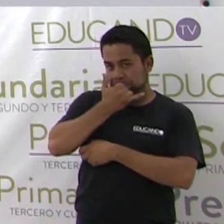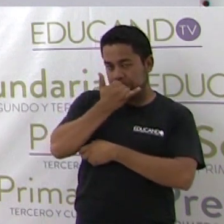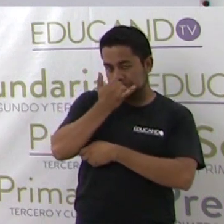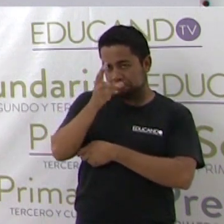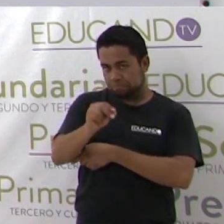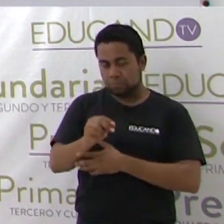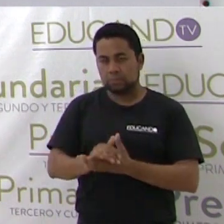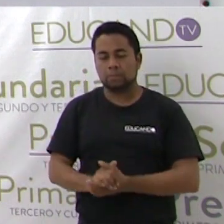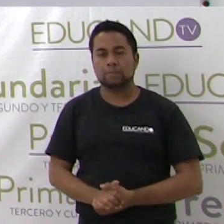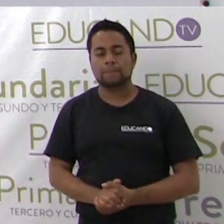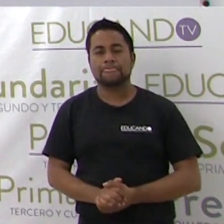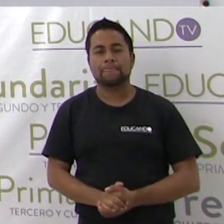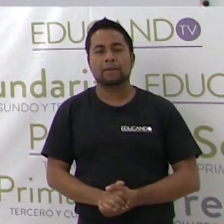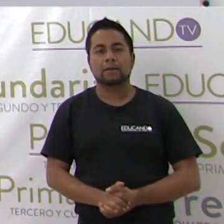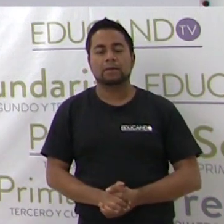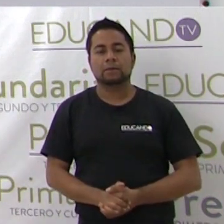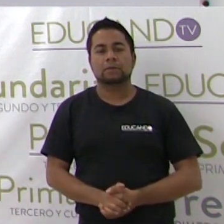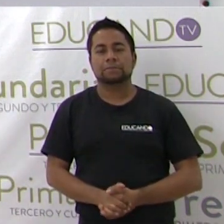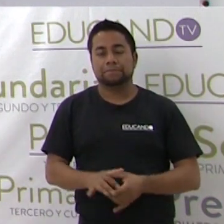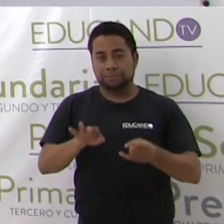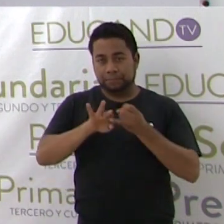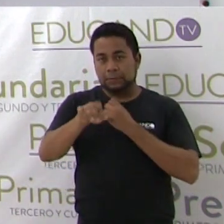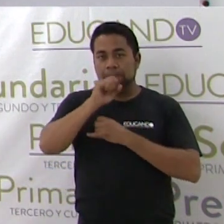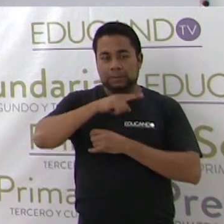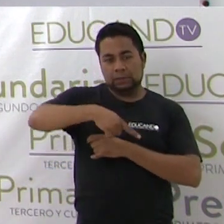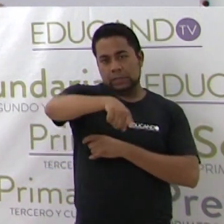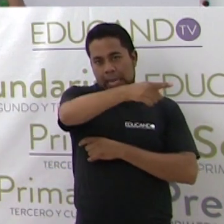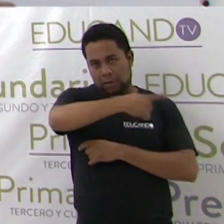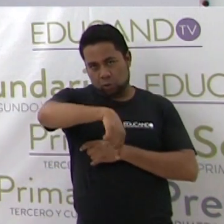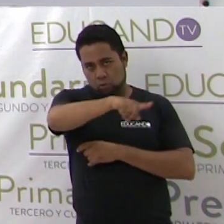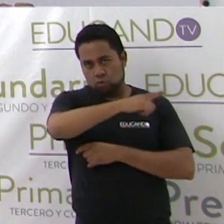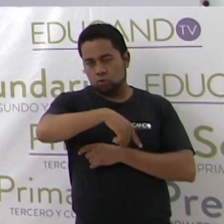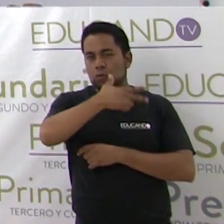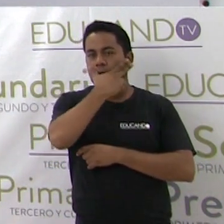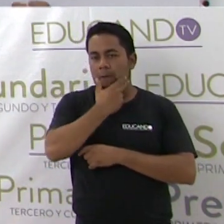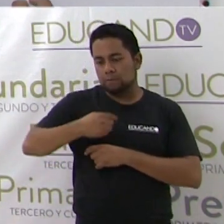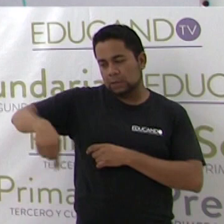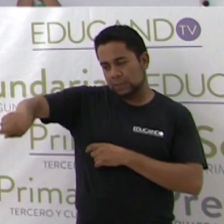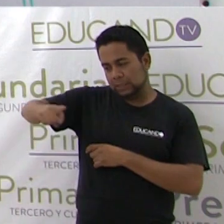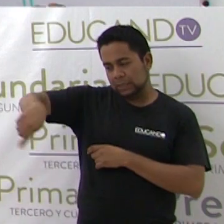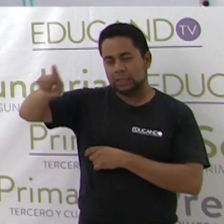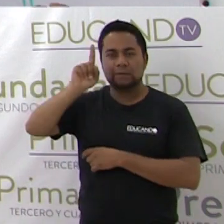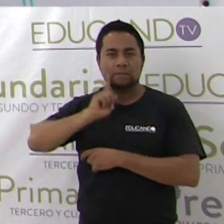por último, ellos y ellas.